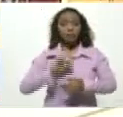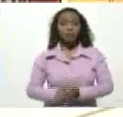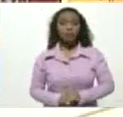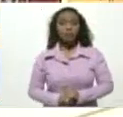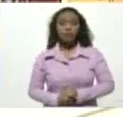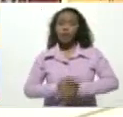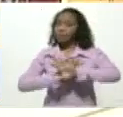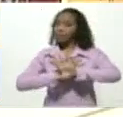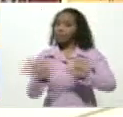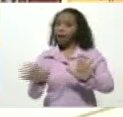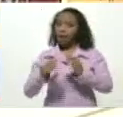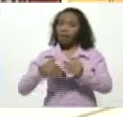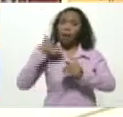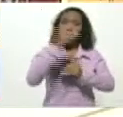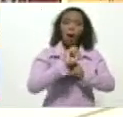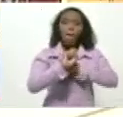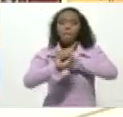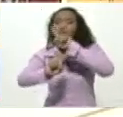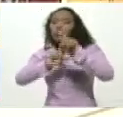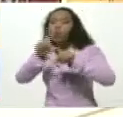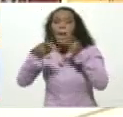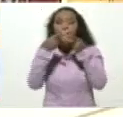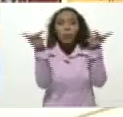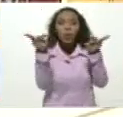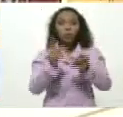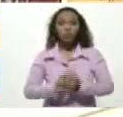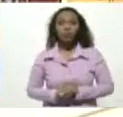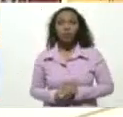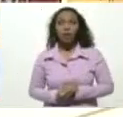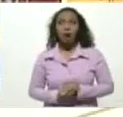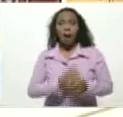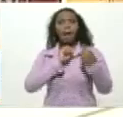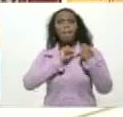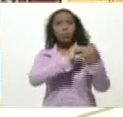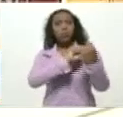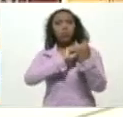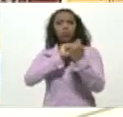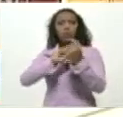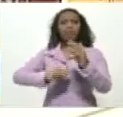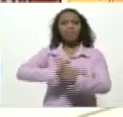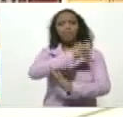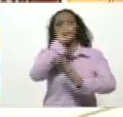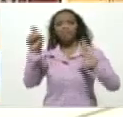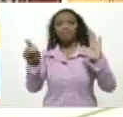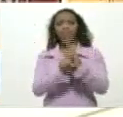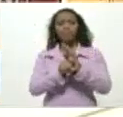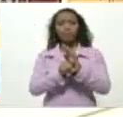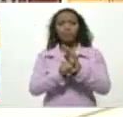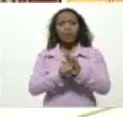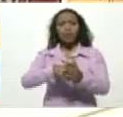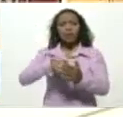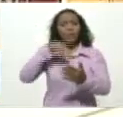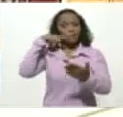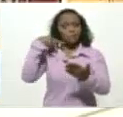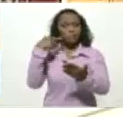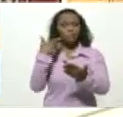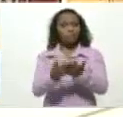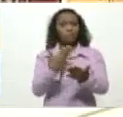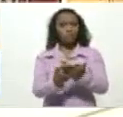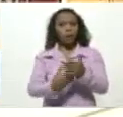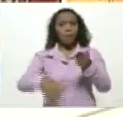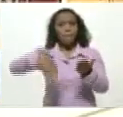ya después de la consulta pública, en debate en plenaria, apruebe la ley